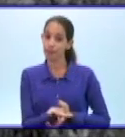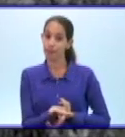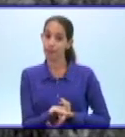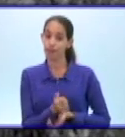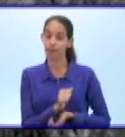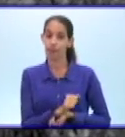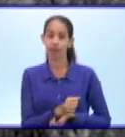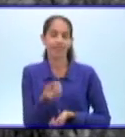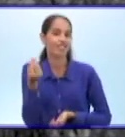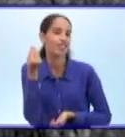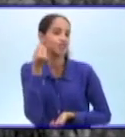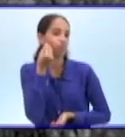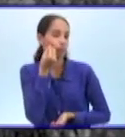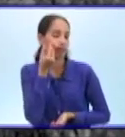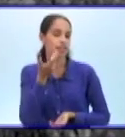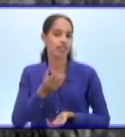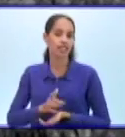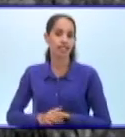me besa,